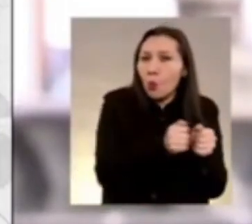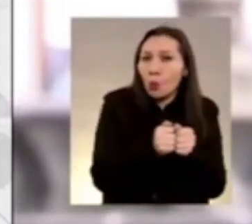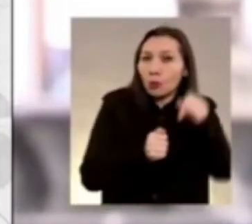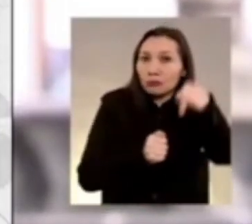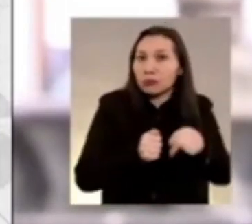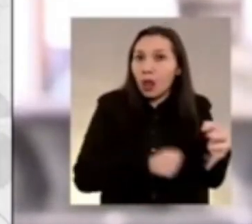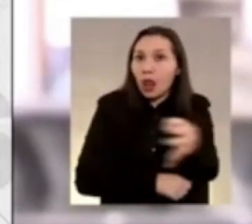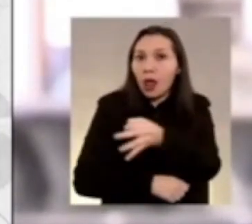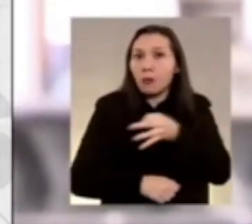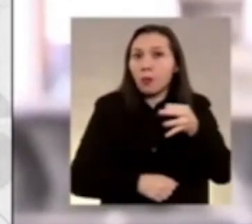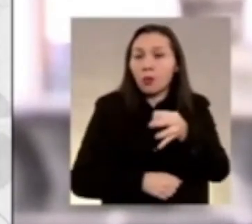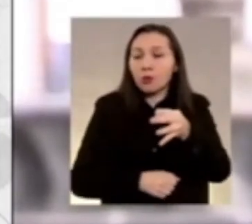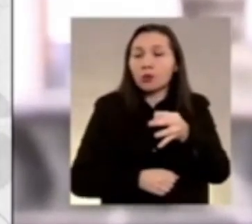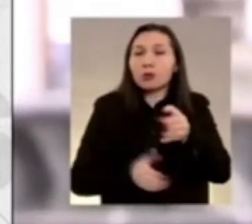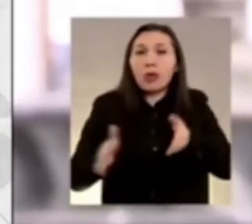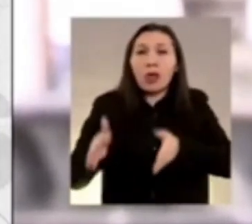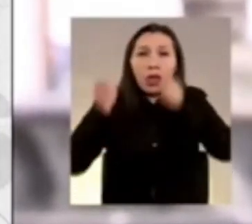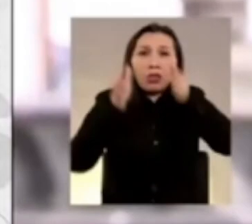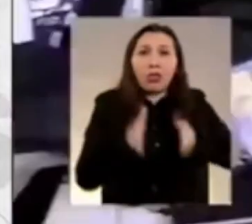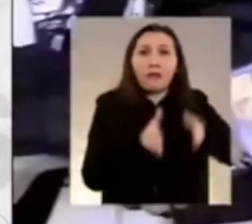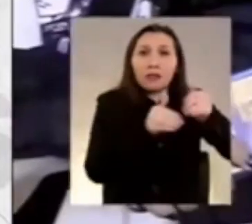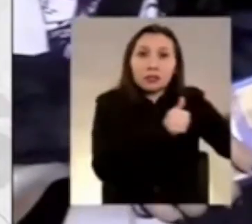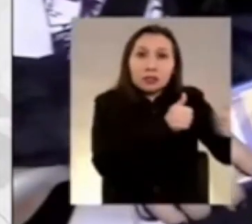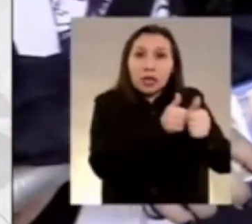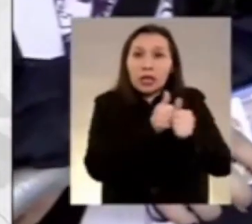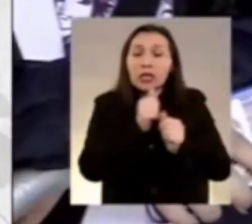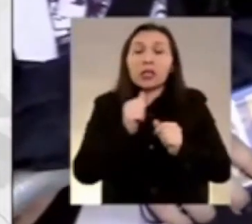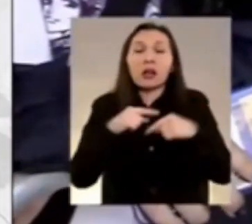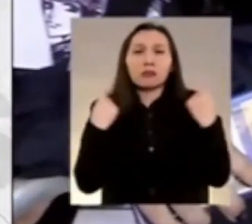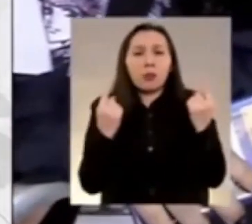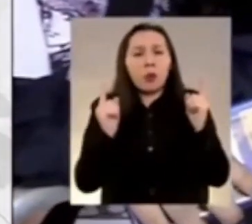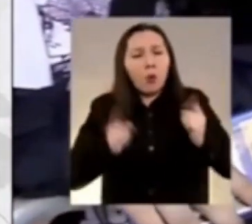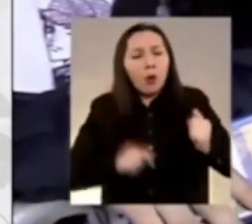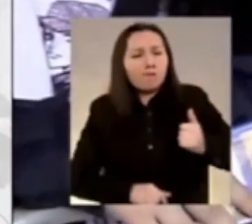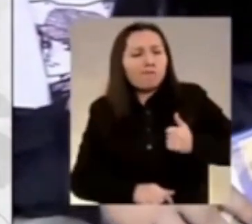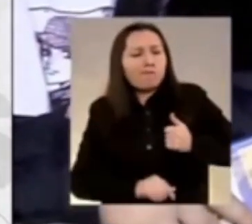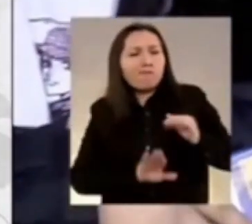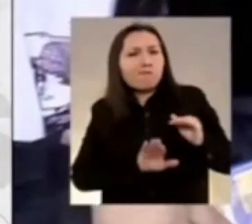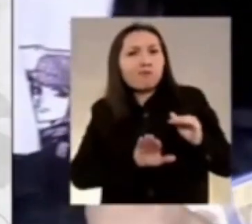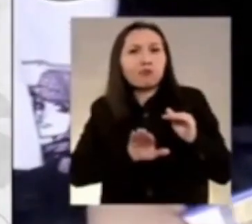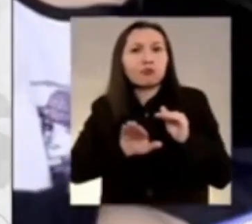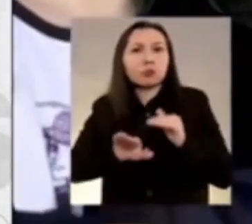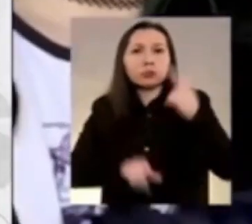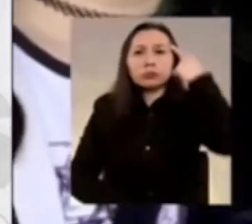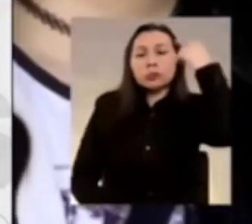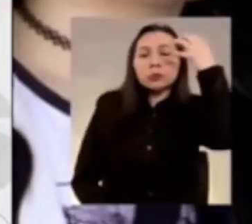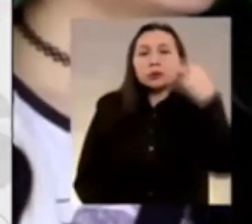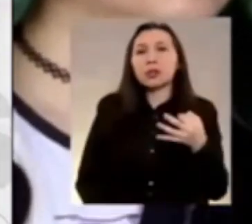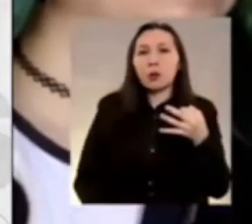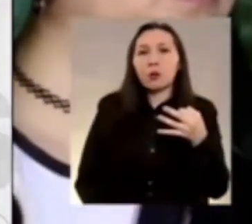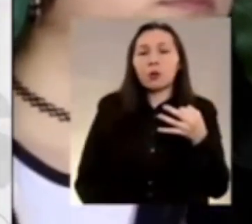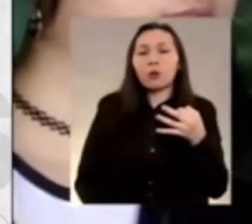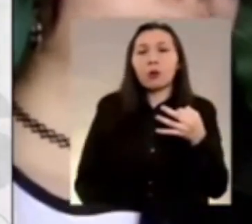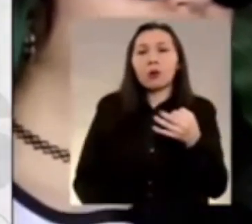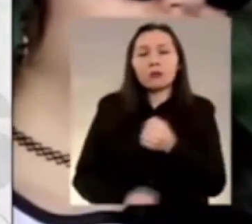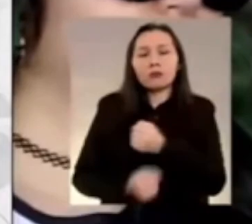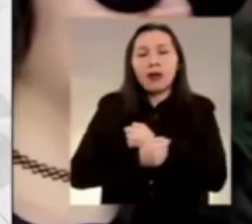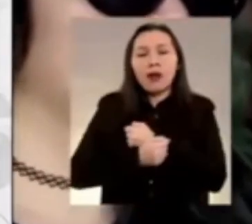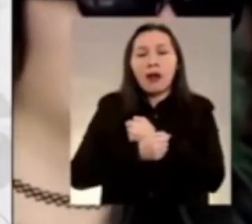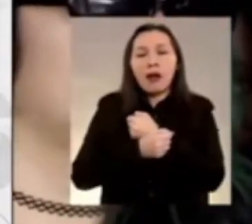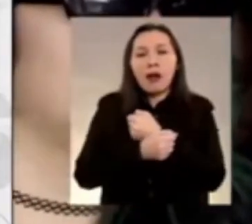en La Moneda y en los edificios de los alrededores actuaron con lealtad, convicción y